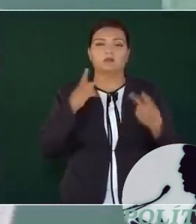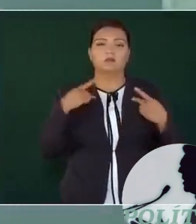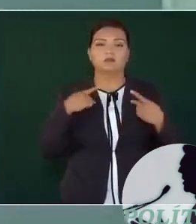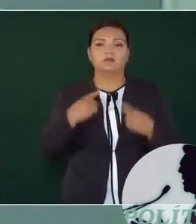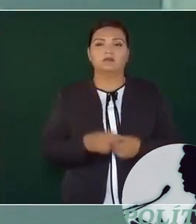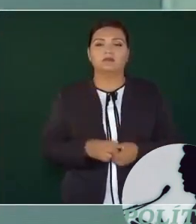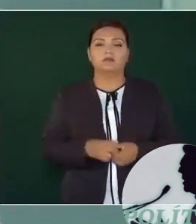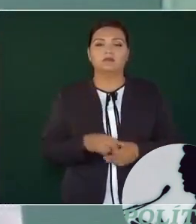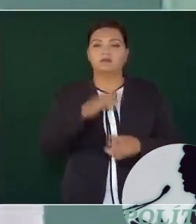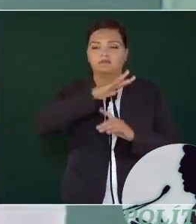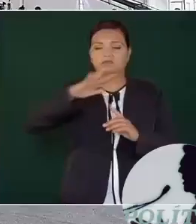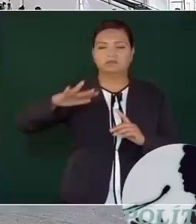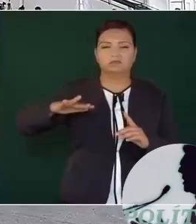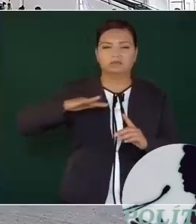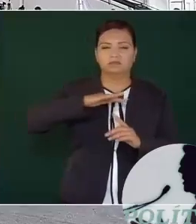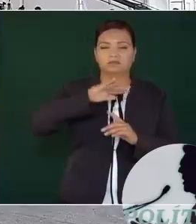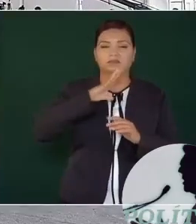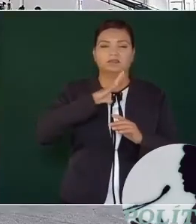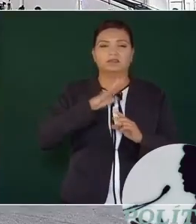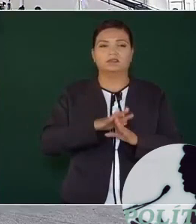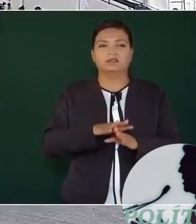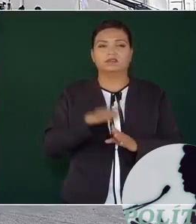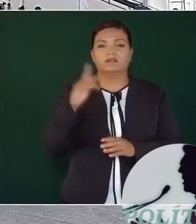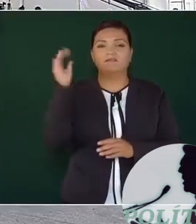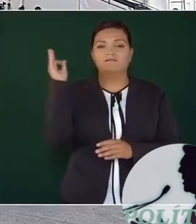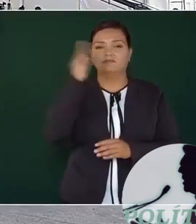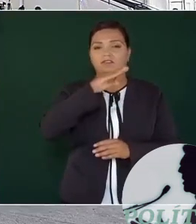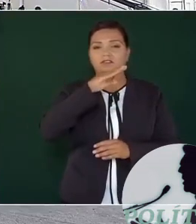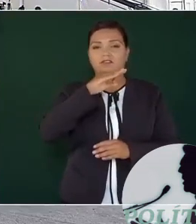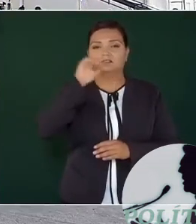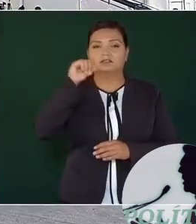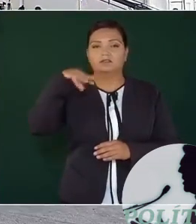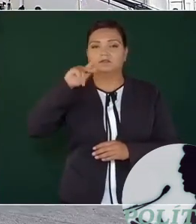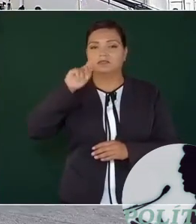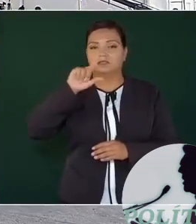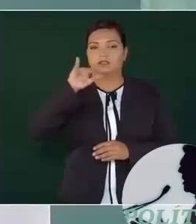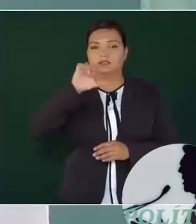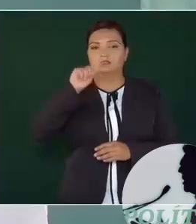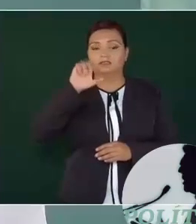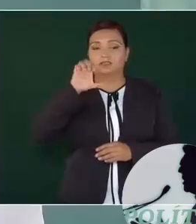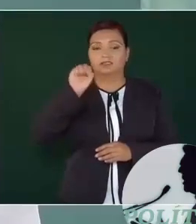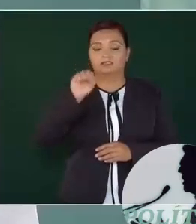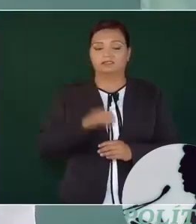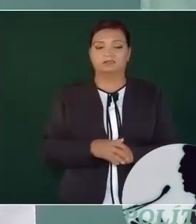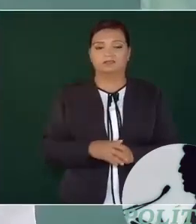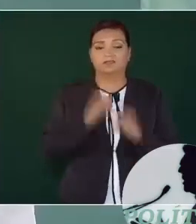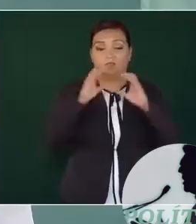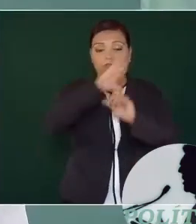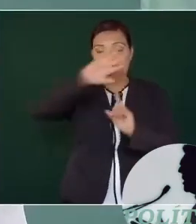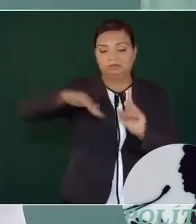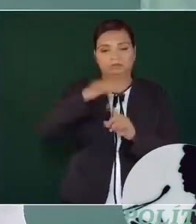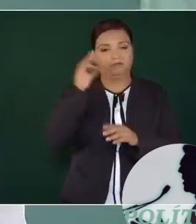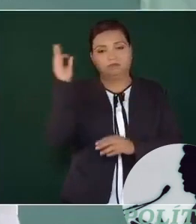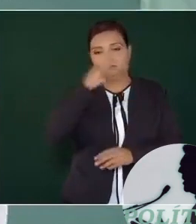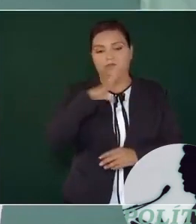el ambientalismo. Hay pseudos ambientalistas. Hace